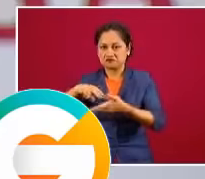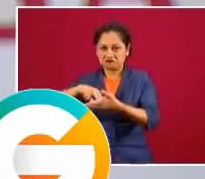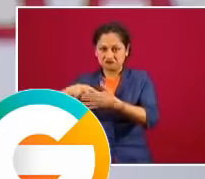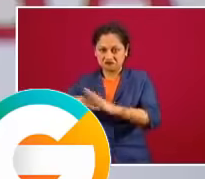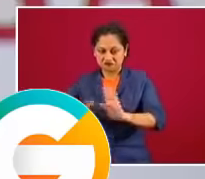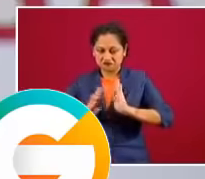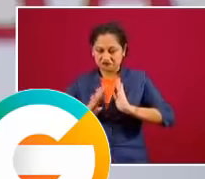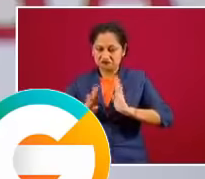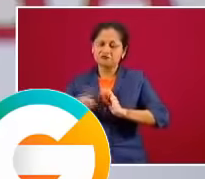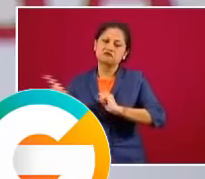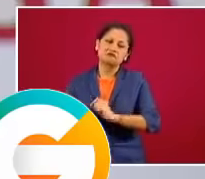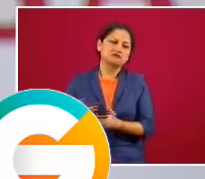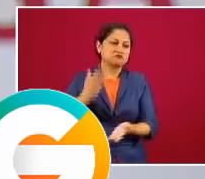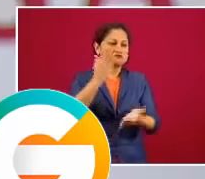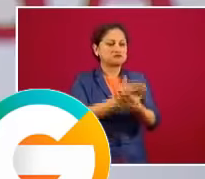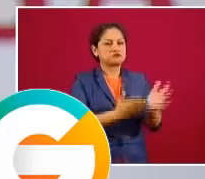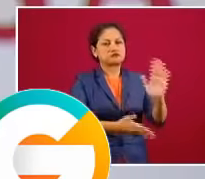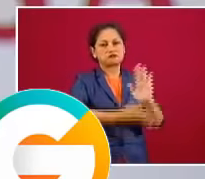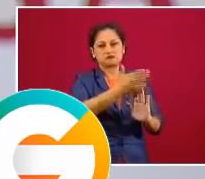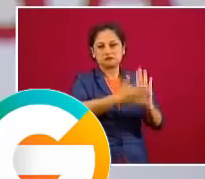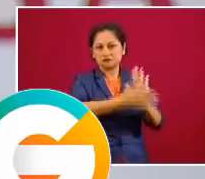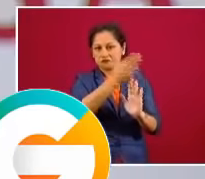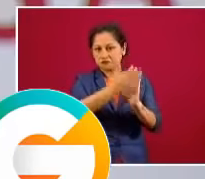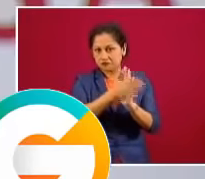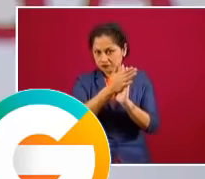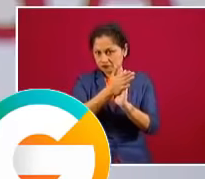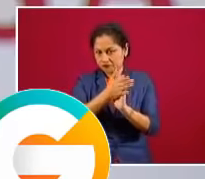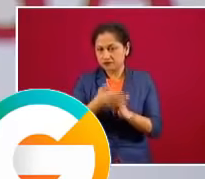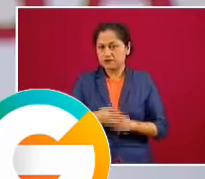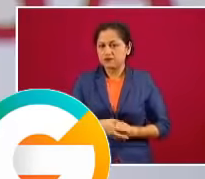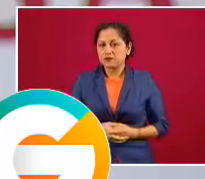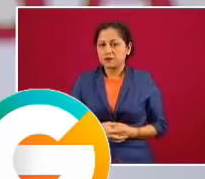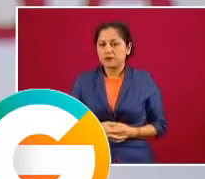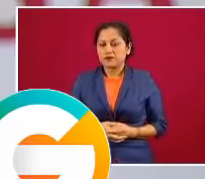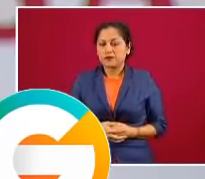y va a estar